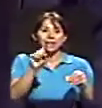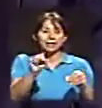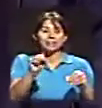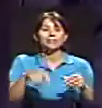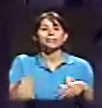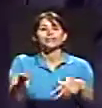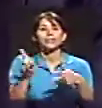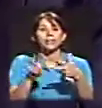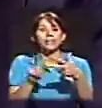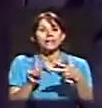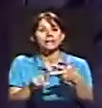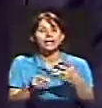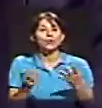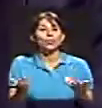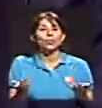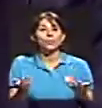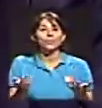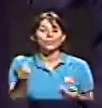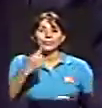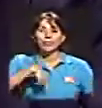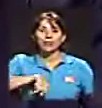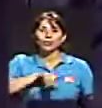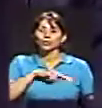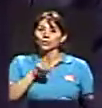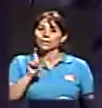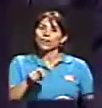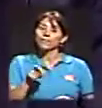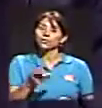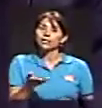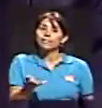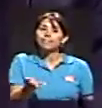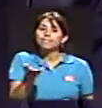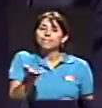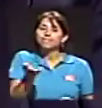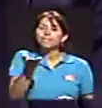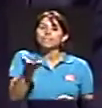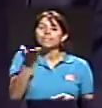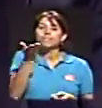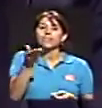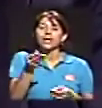que tenemos que incrementar la asignación